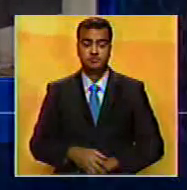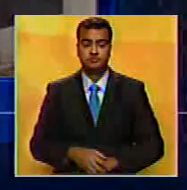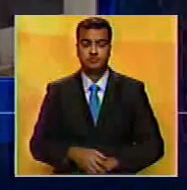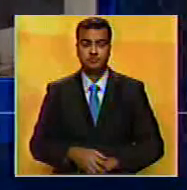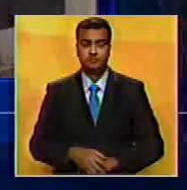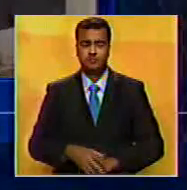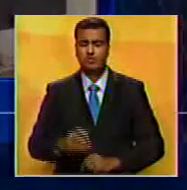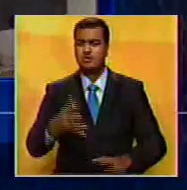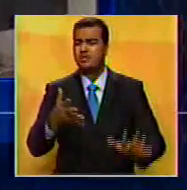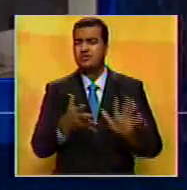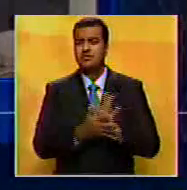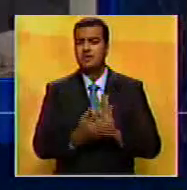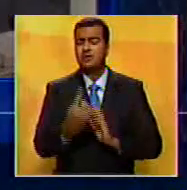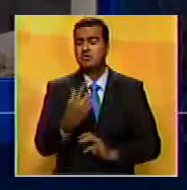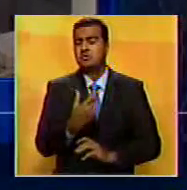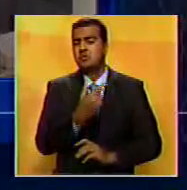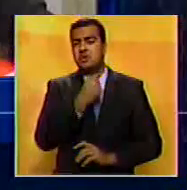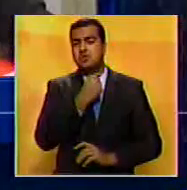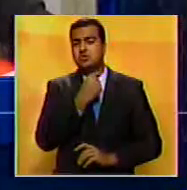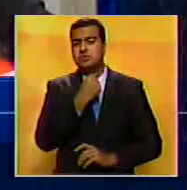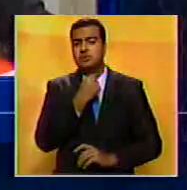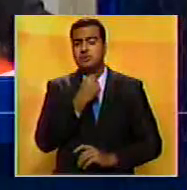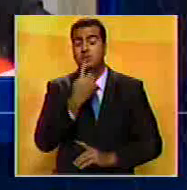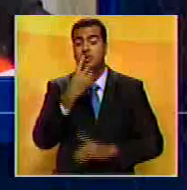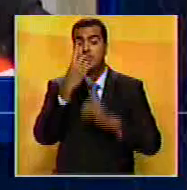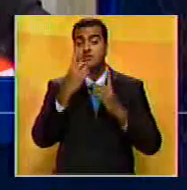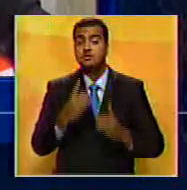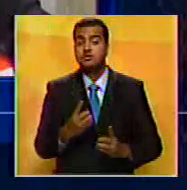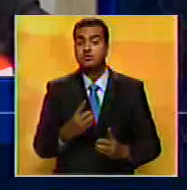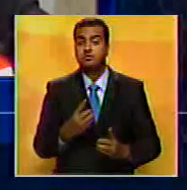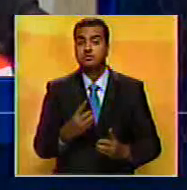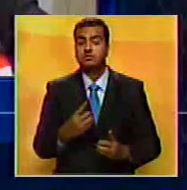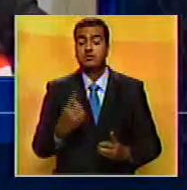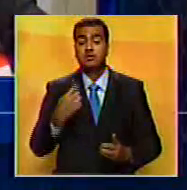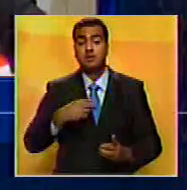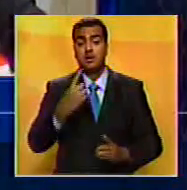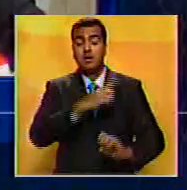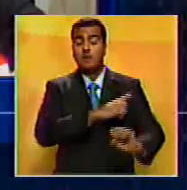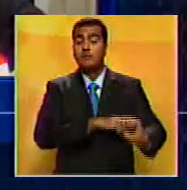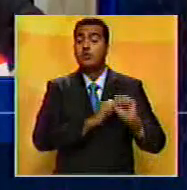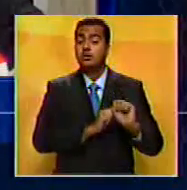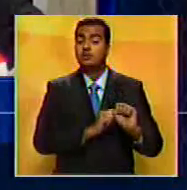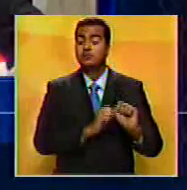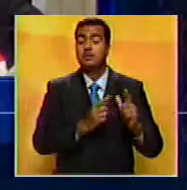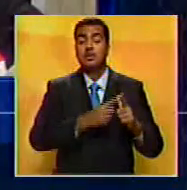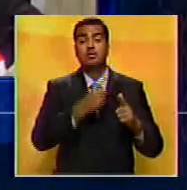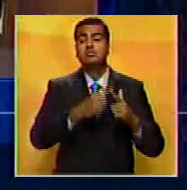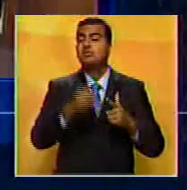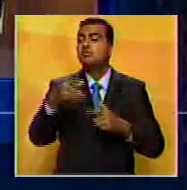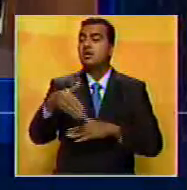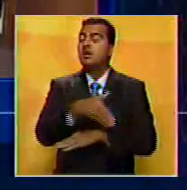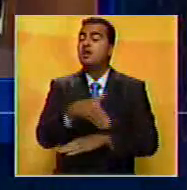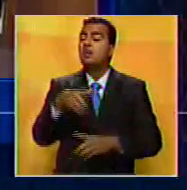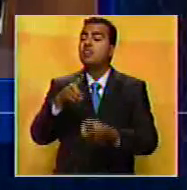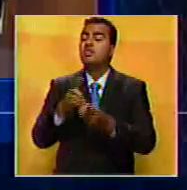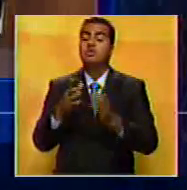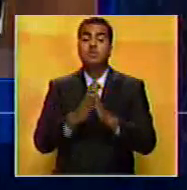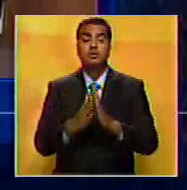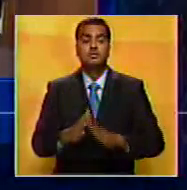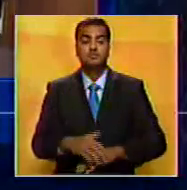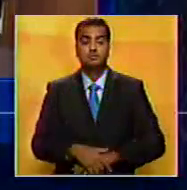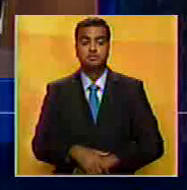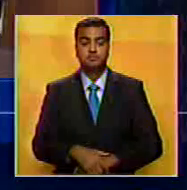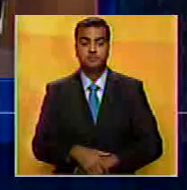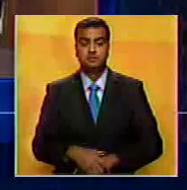que uno no le guste una decisión que tome un poder, entonces va a salir a la calle a destrozar,